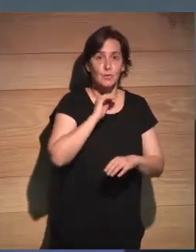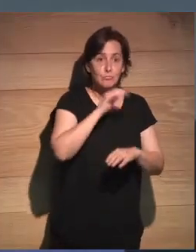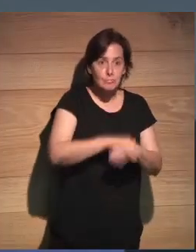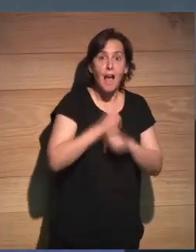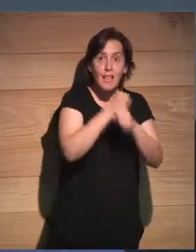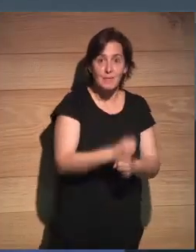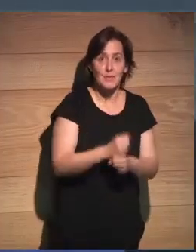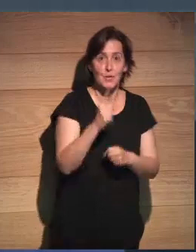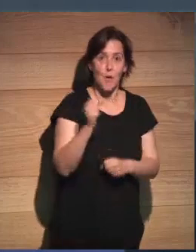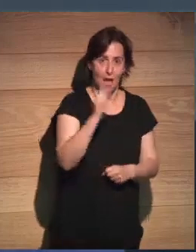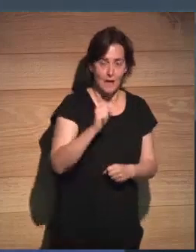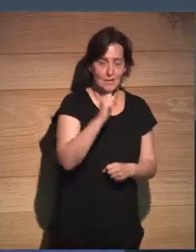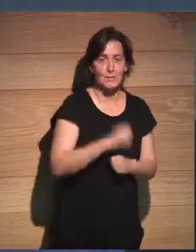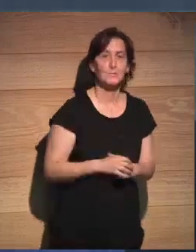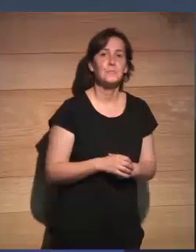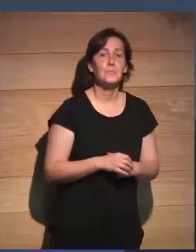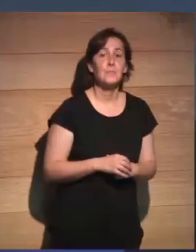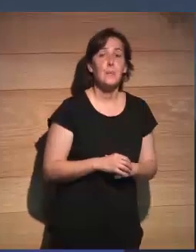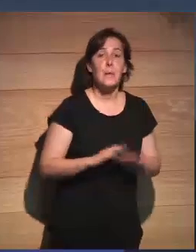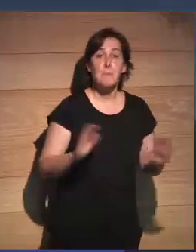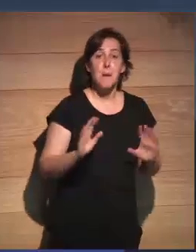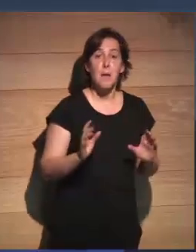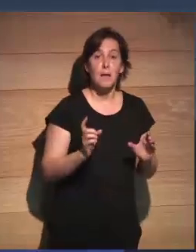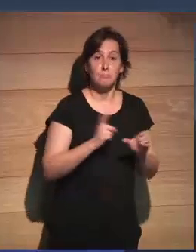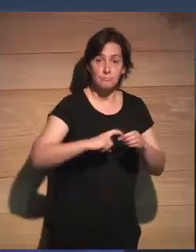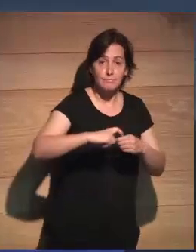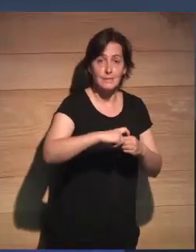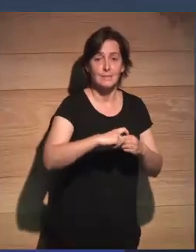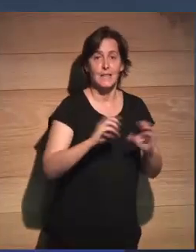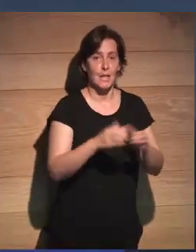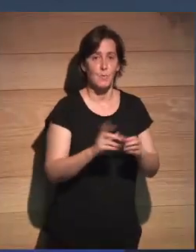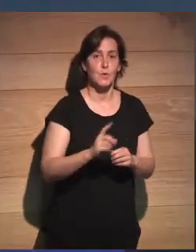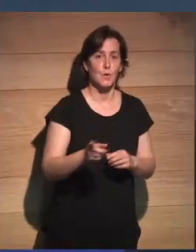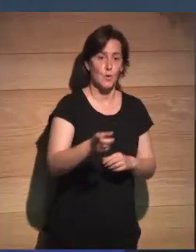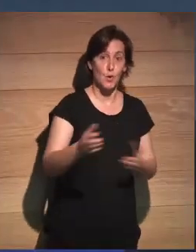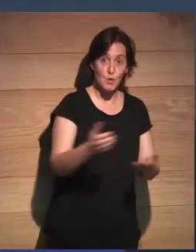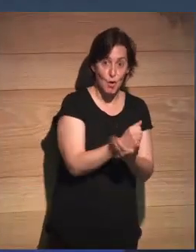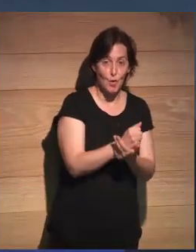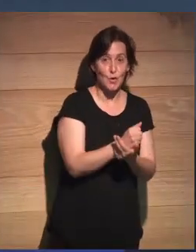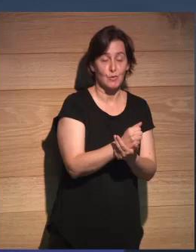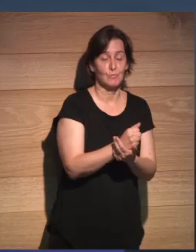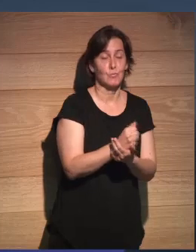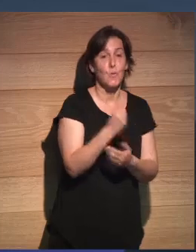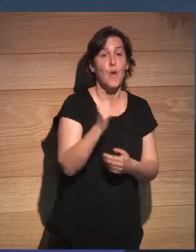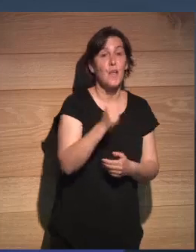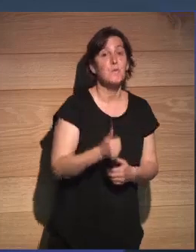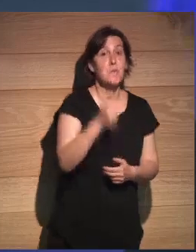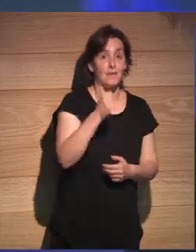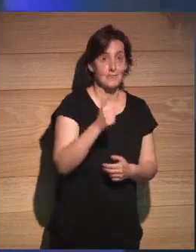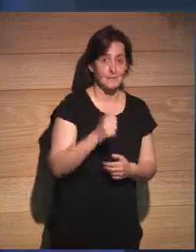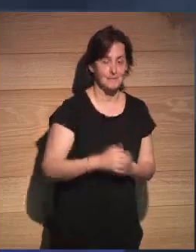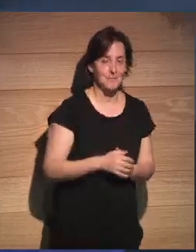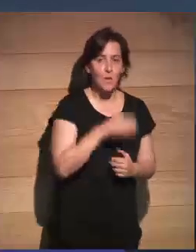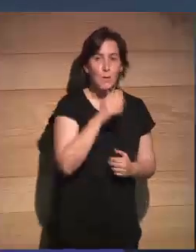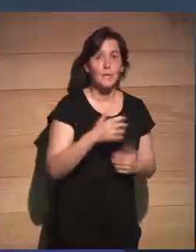año. Y no solo los miembros del equipo, sino creo que todos nosotros hemos cumplido un año, todos los que estamos aquí. Porque